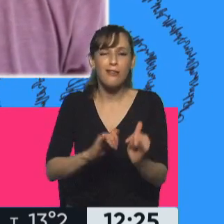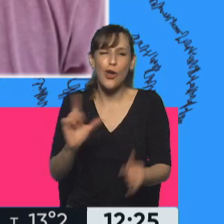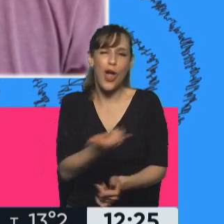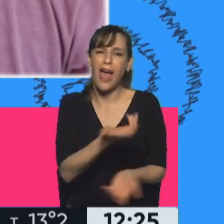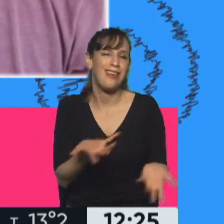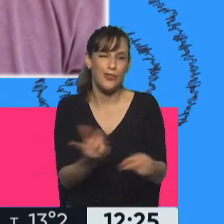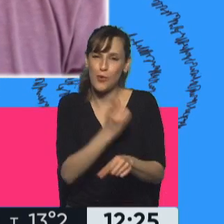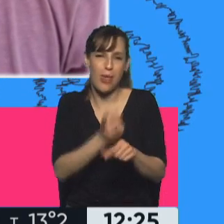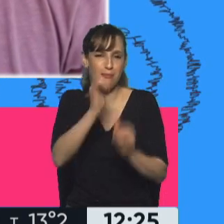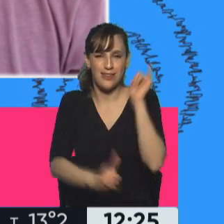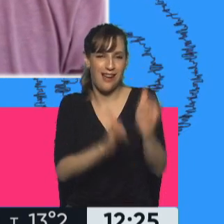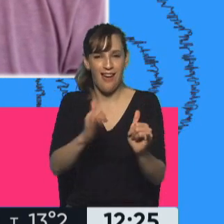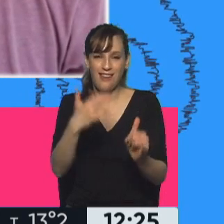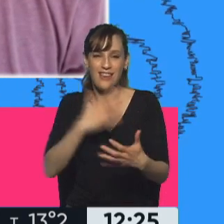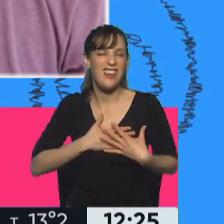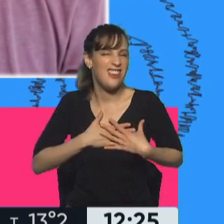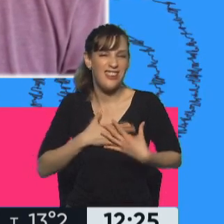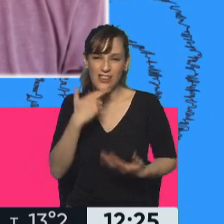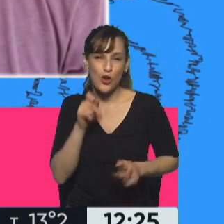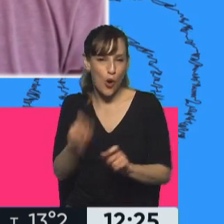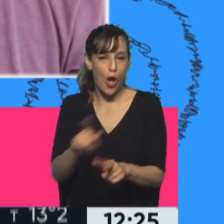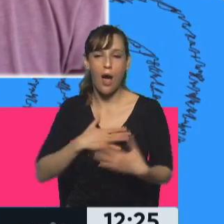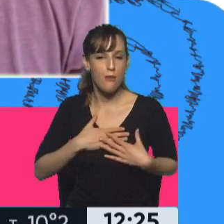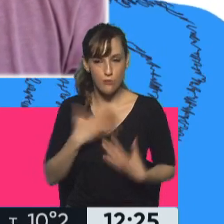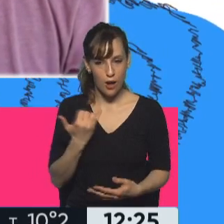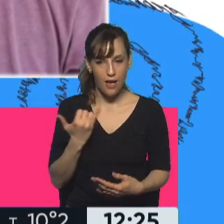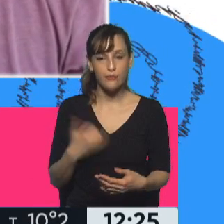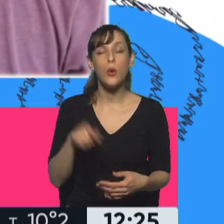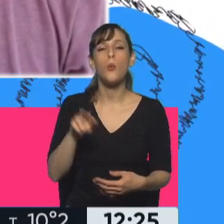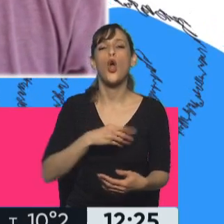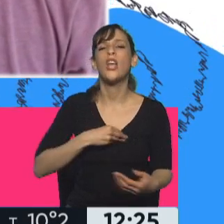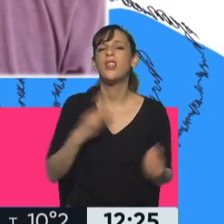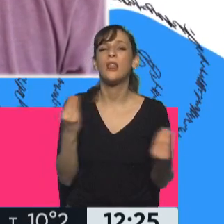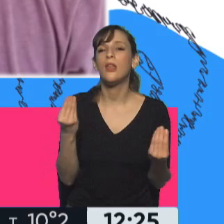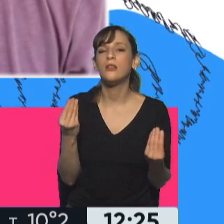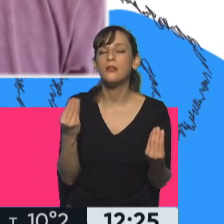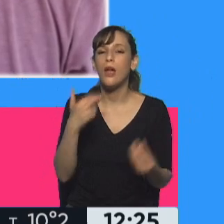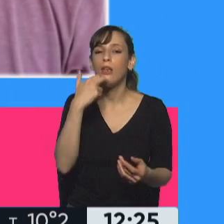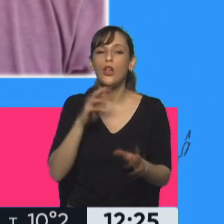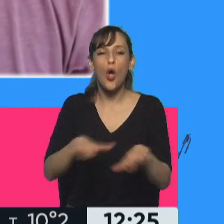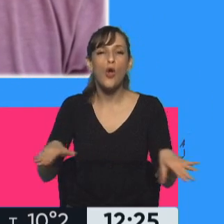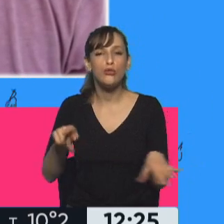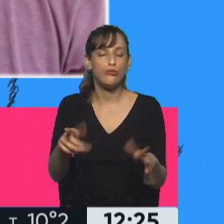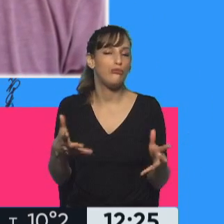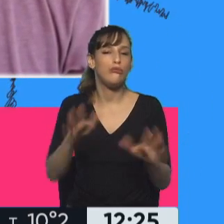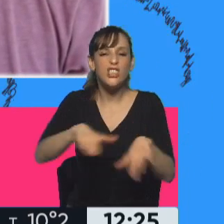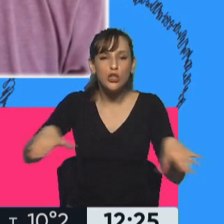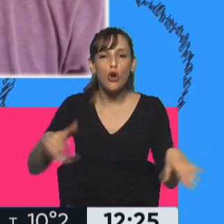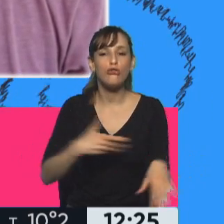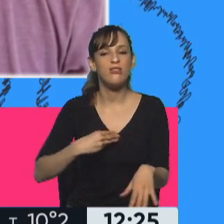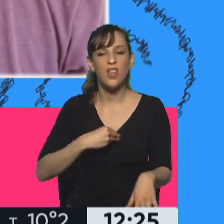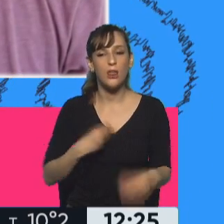qué sentís, Diego, que le pasó y que le pasa a los chicos, ¿no? Con todo esto, con toda esta cuarentena. ¿Cómo ves a los